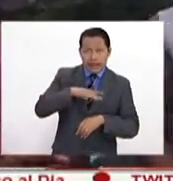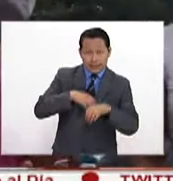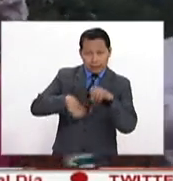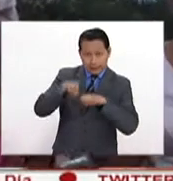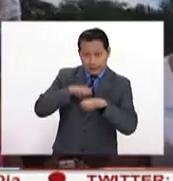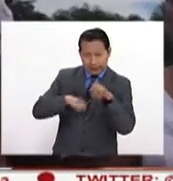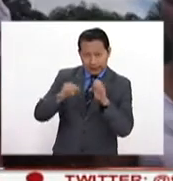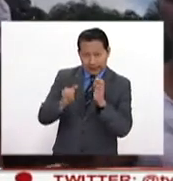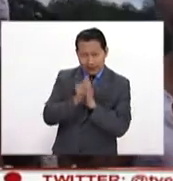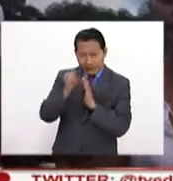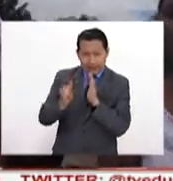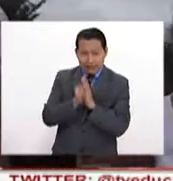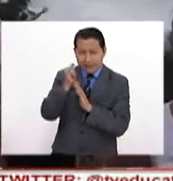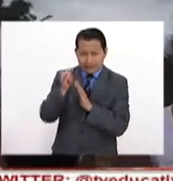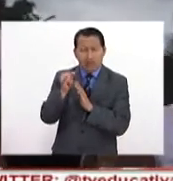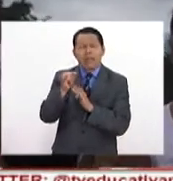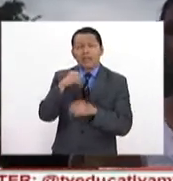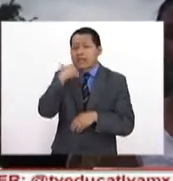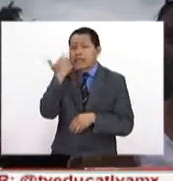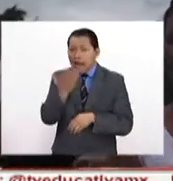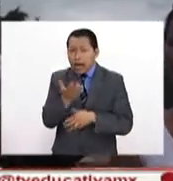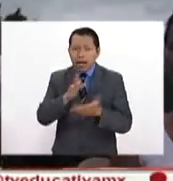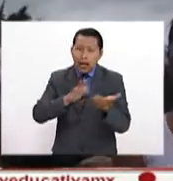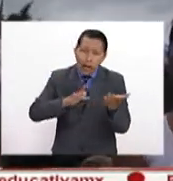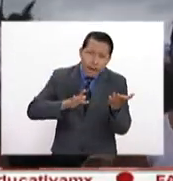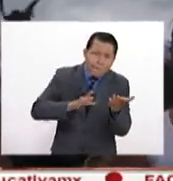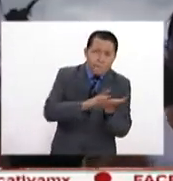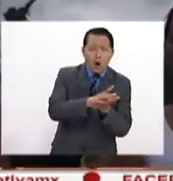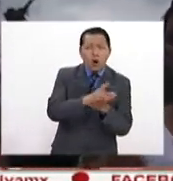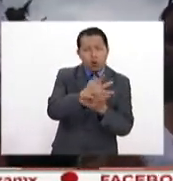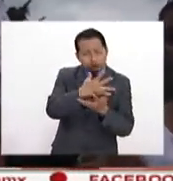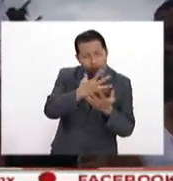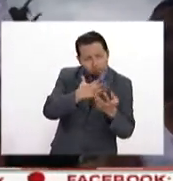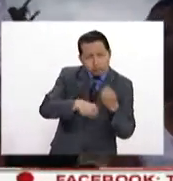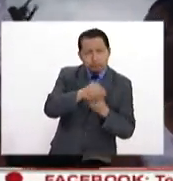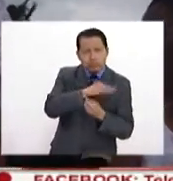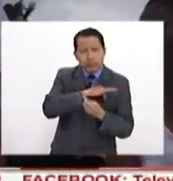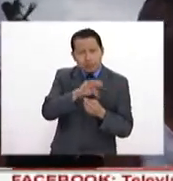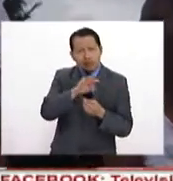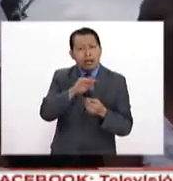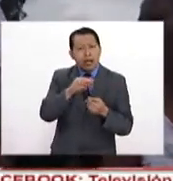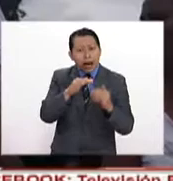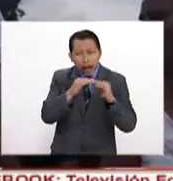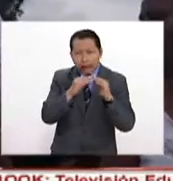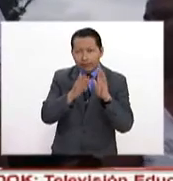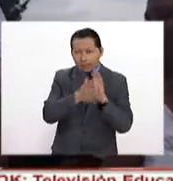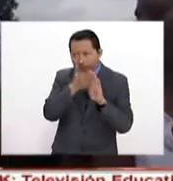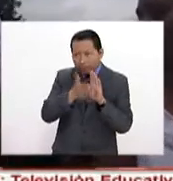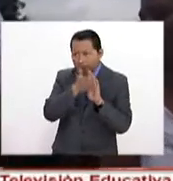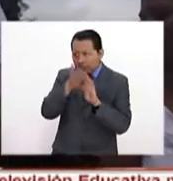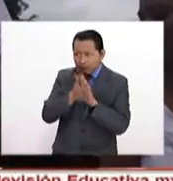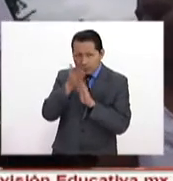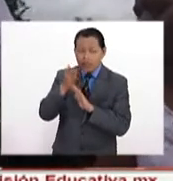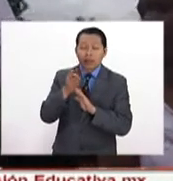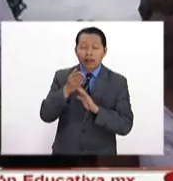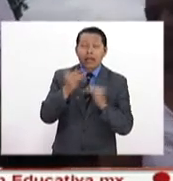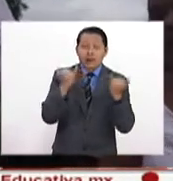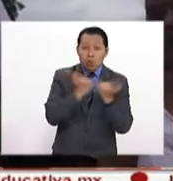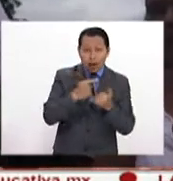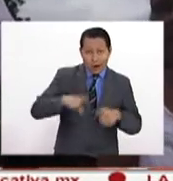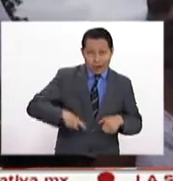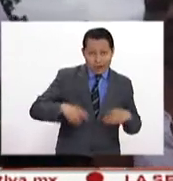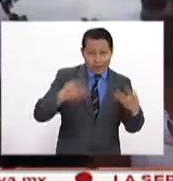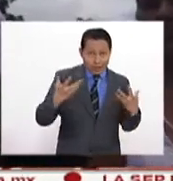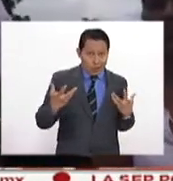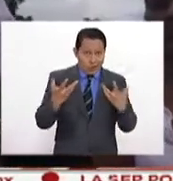están decididas a aportar solidaridad con la construcción de algunas viviendas, entre todos va a